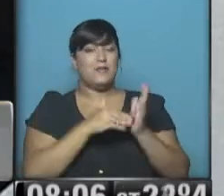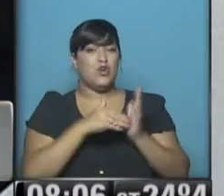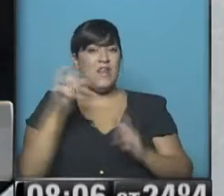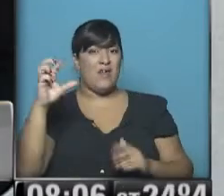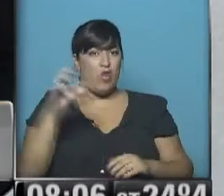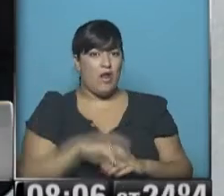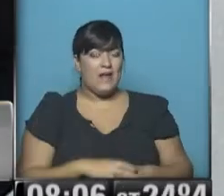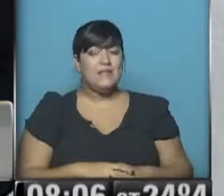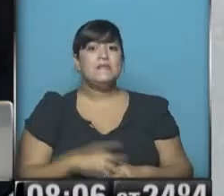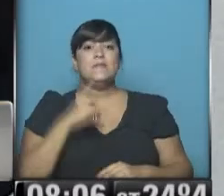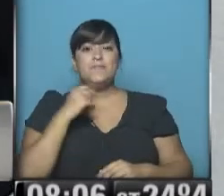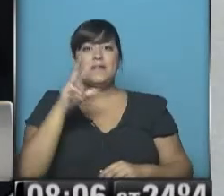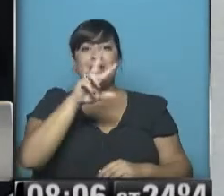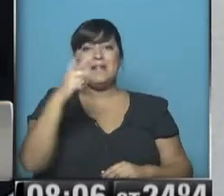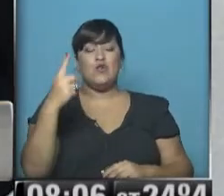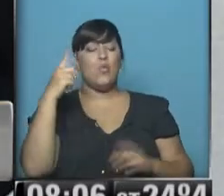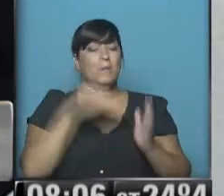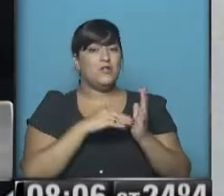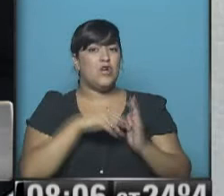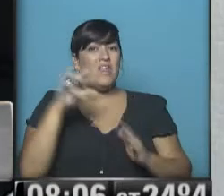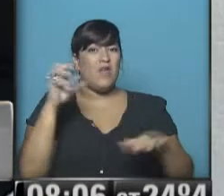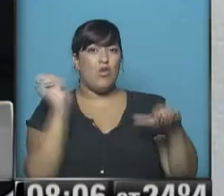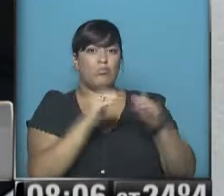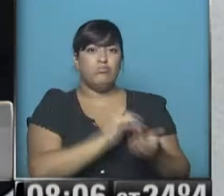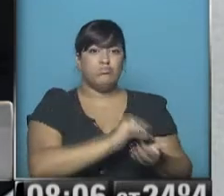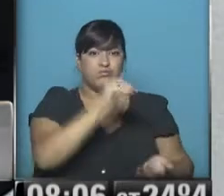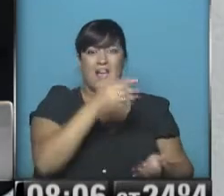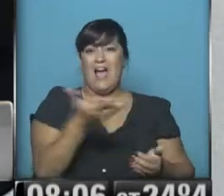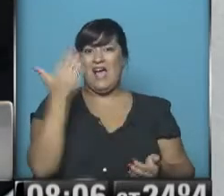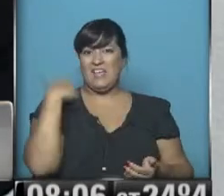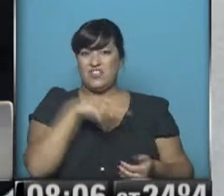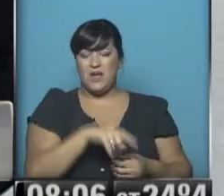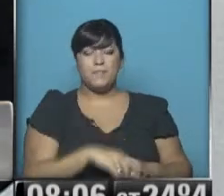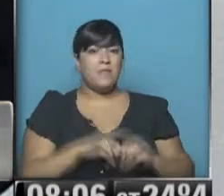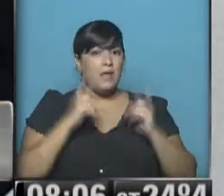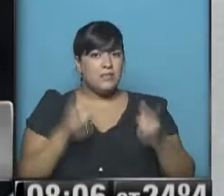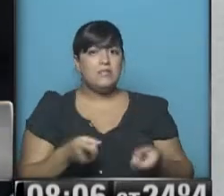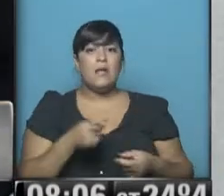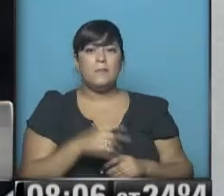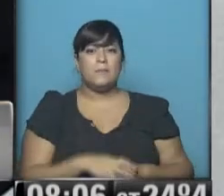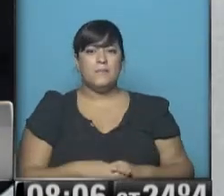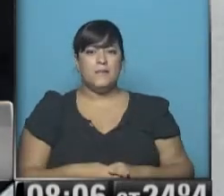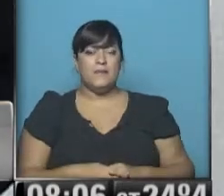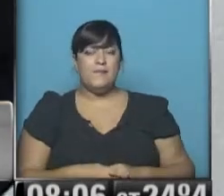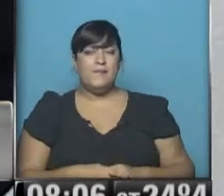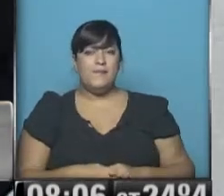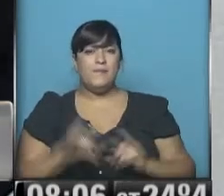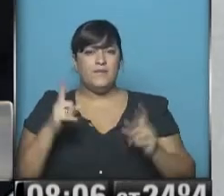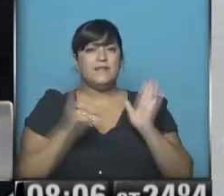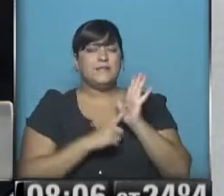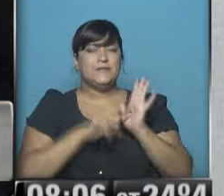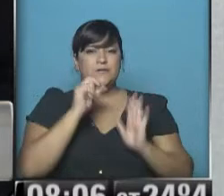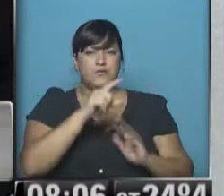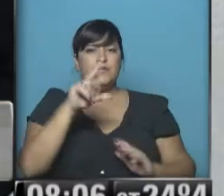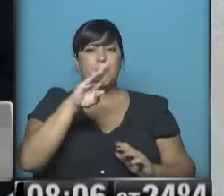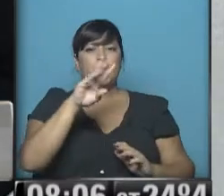implica 31 millones de dólares acumulados en la jornada de ayer y que efectivamente como ha dicho su titular alejandro